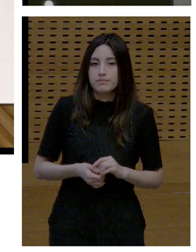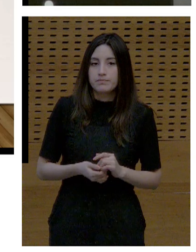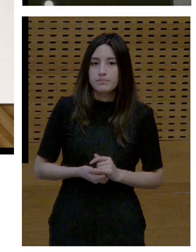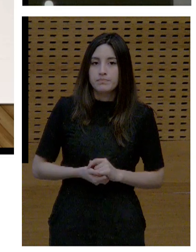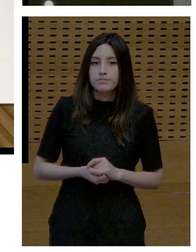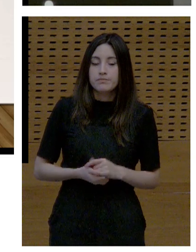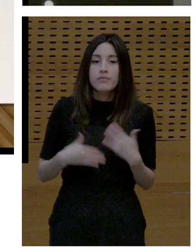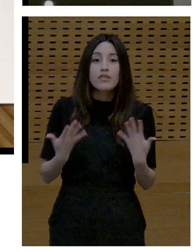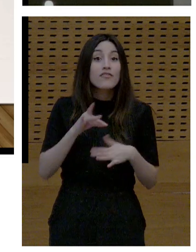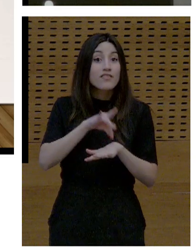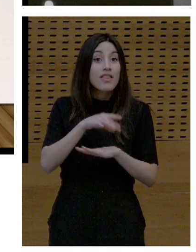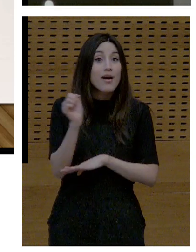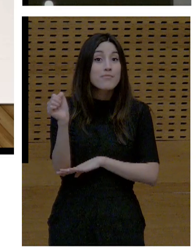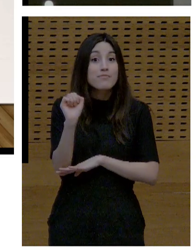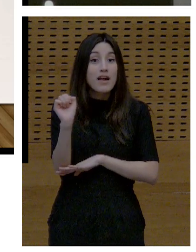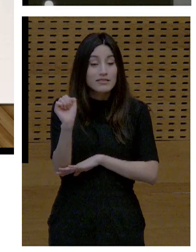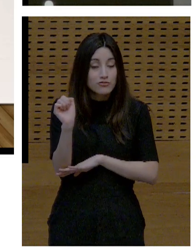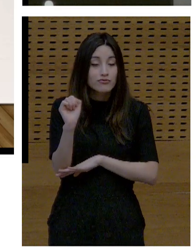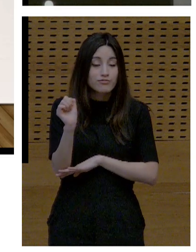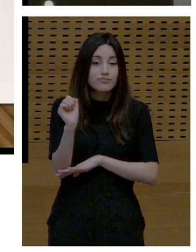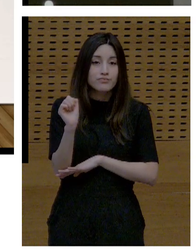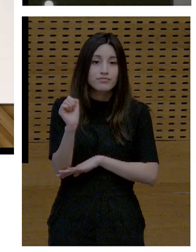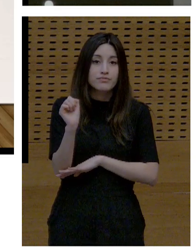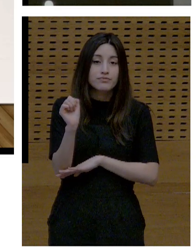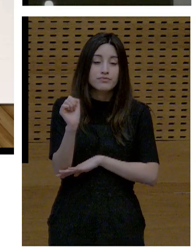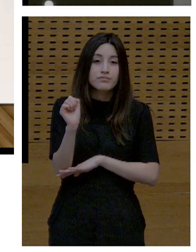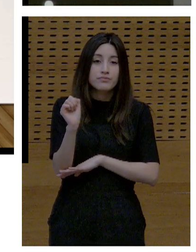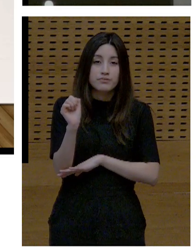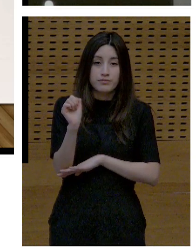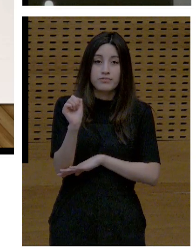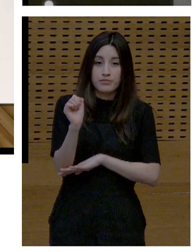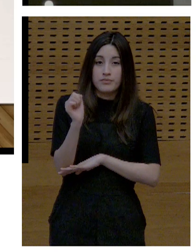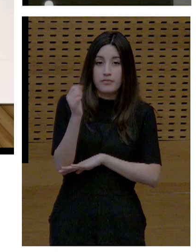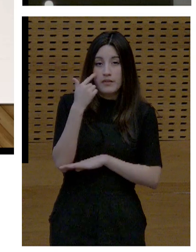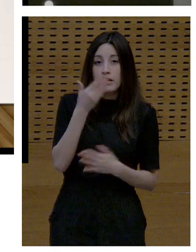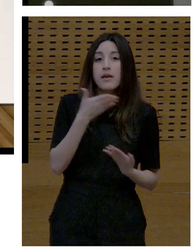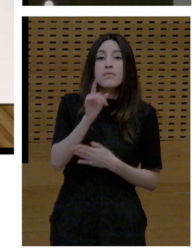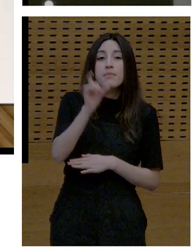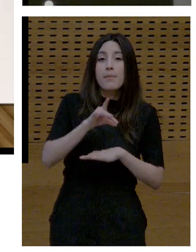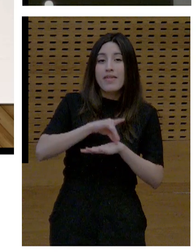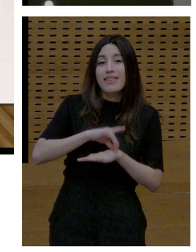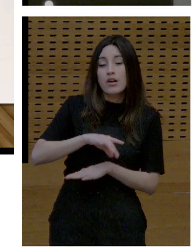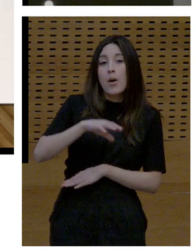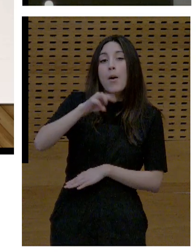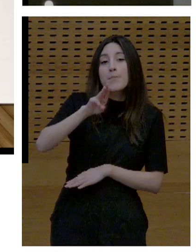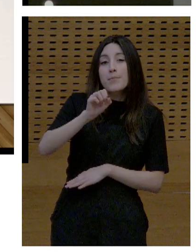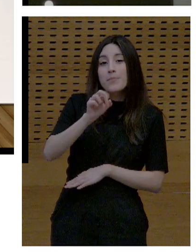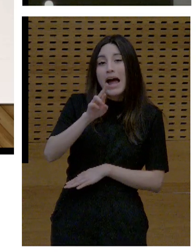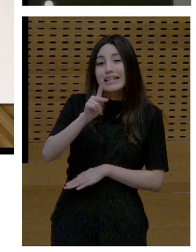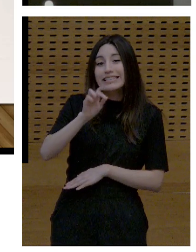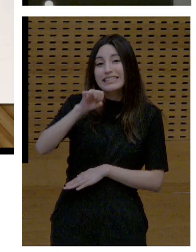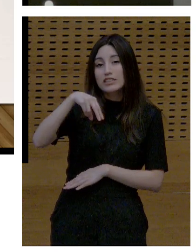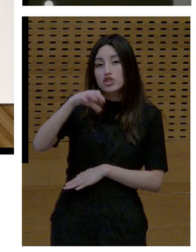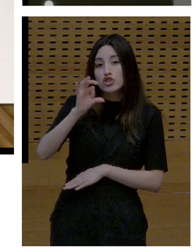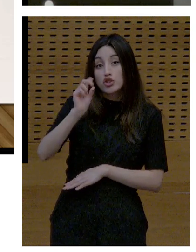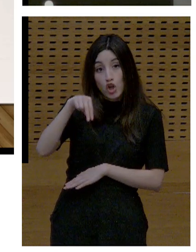Entonces, la enfermedad de Parkinson fue descrita por este médico, que es el Dr. James Parkinson. Publicó